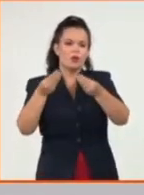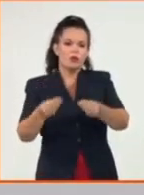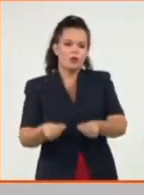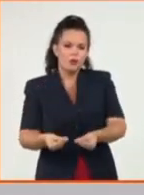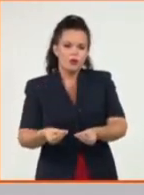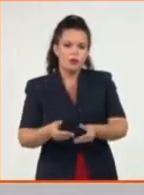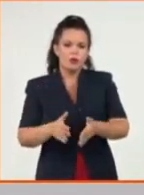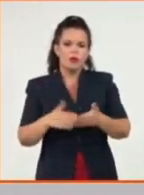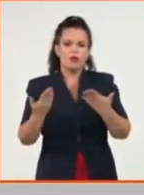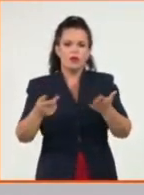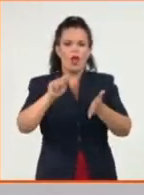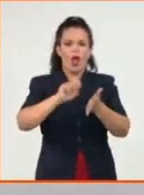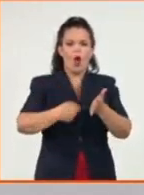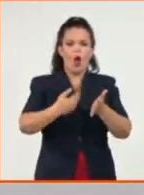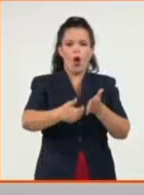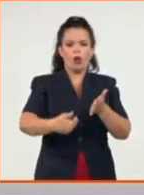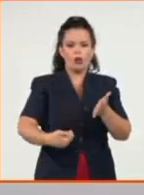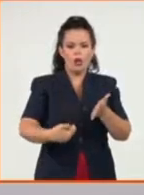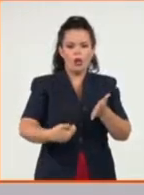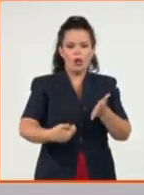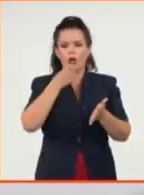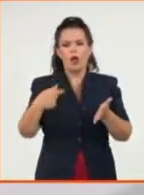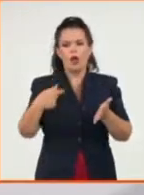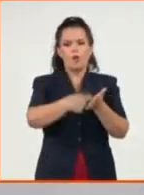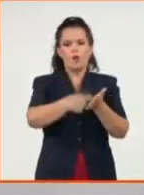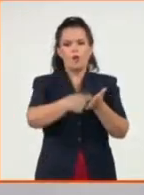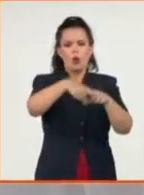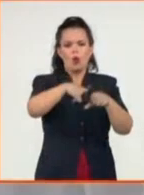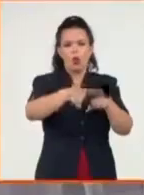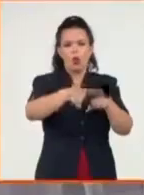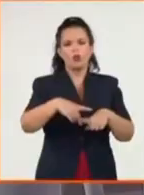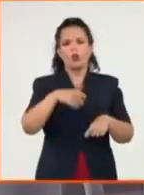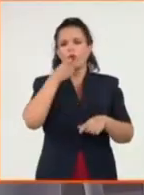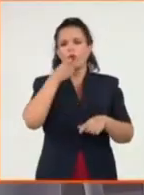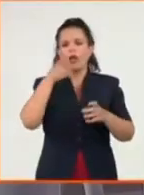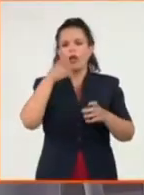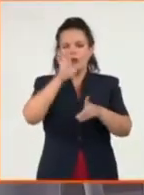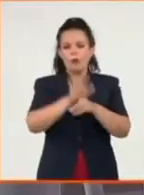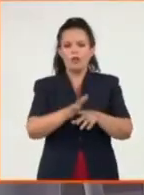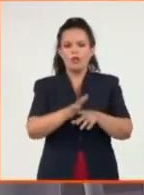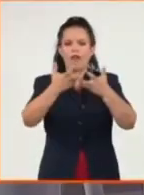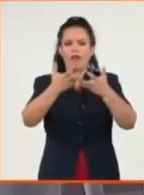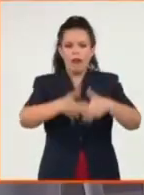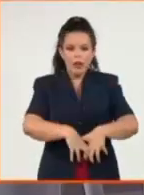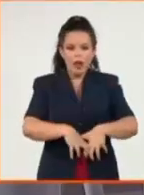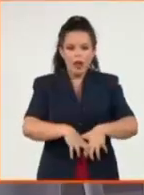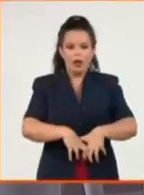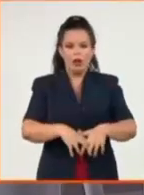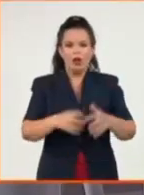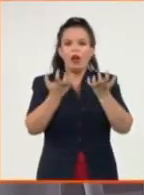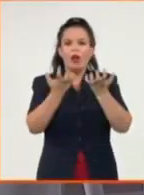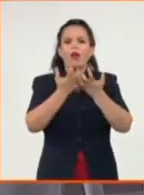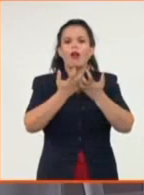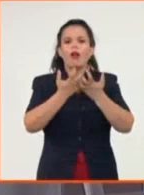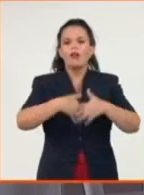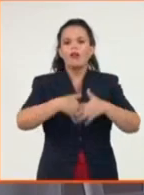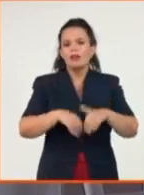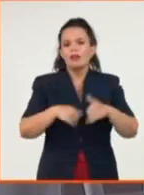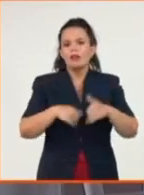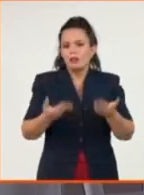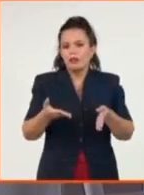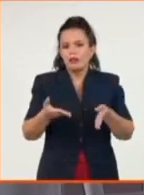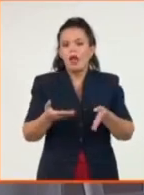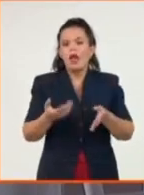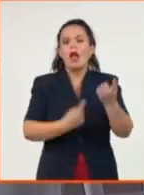contratación de las materias primas fundamentales para fabricar un grupo de elementos como son